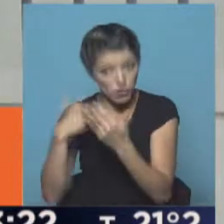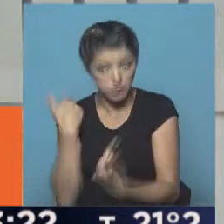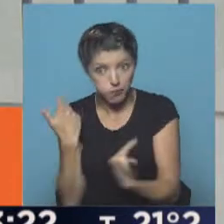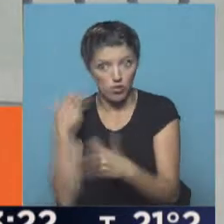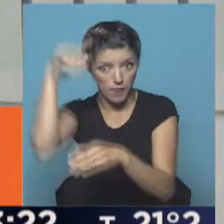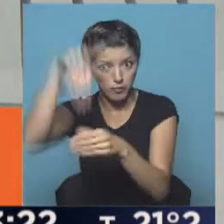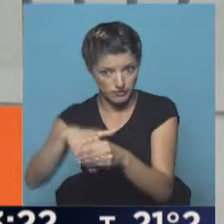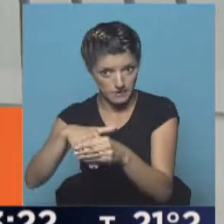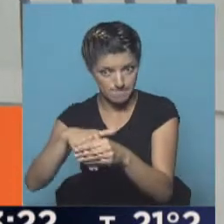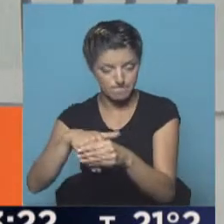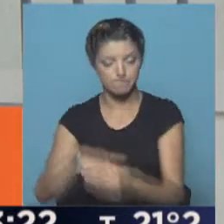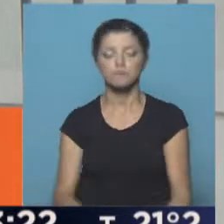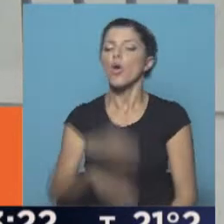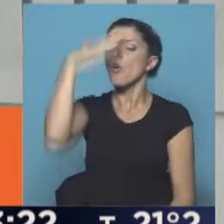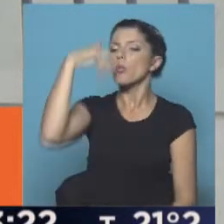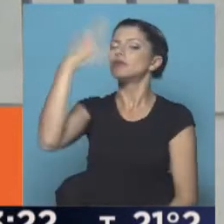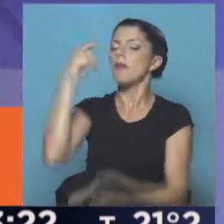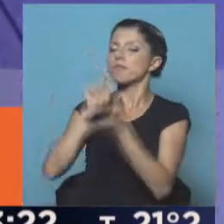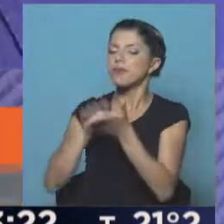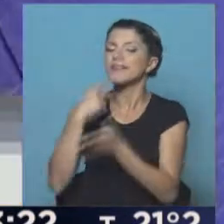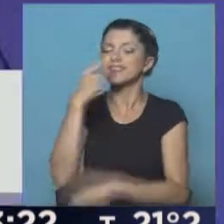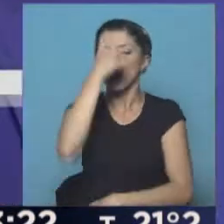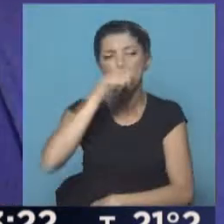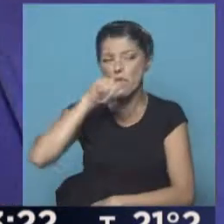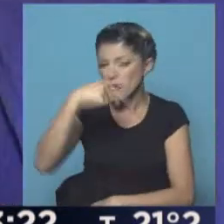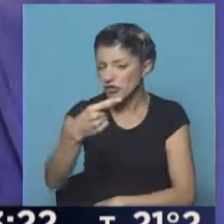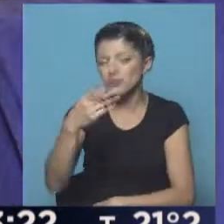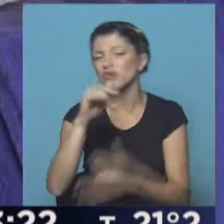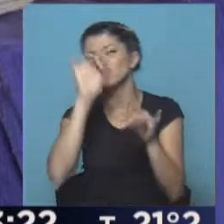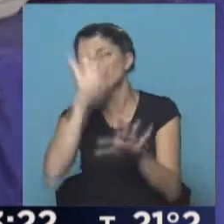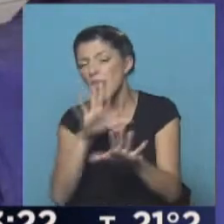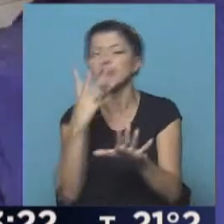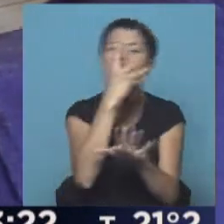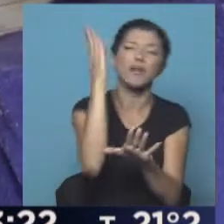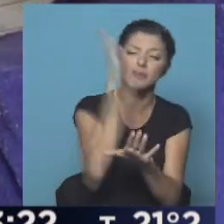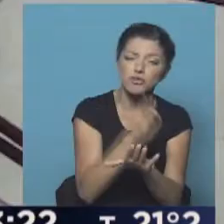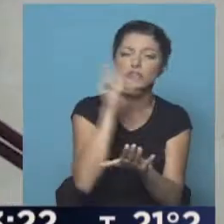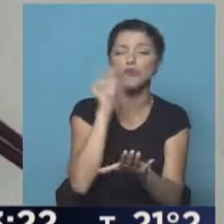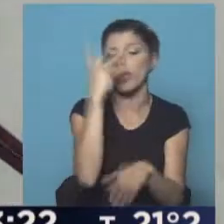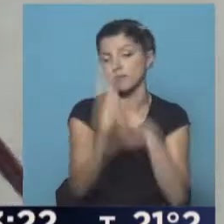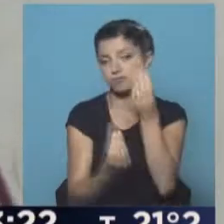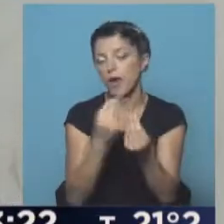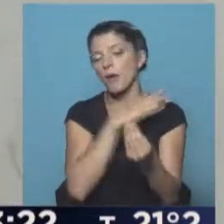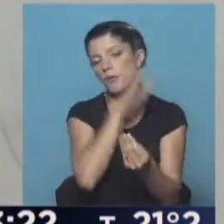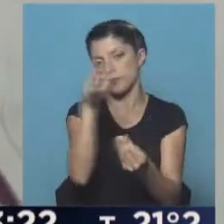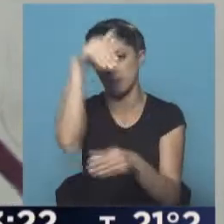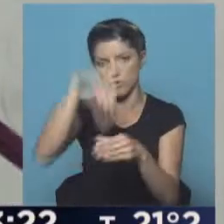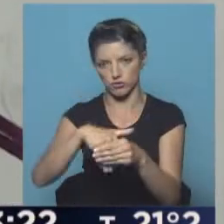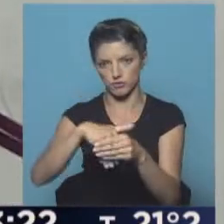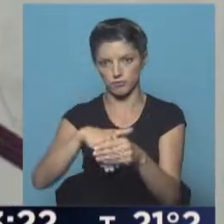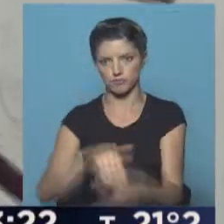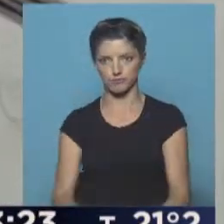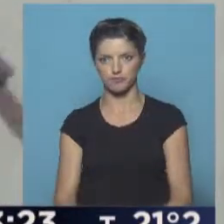Las últimas encuestas hablan que este domingo solo el 40% de los chilenos concurrirá a las